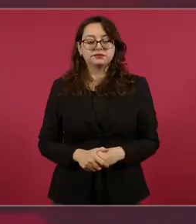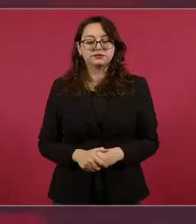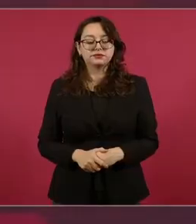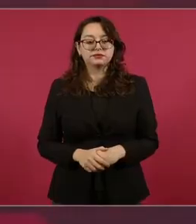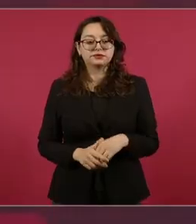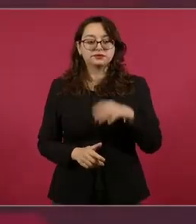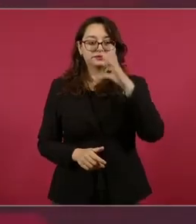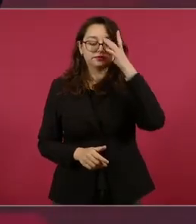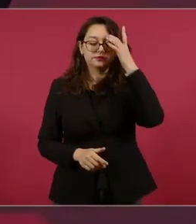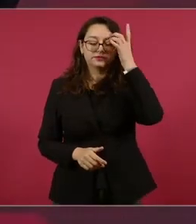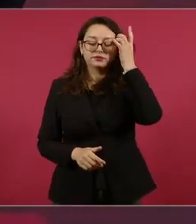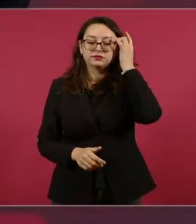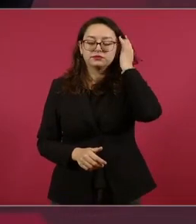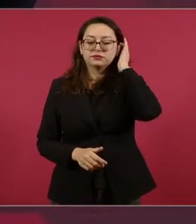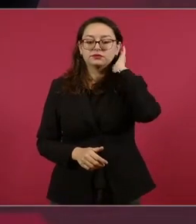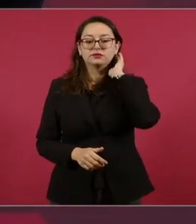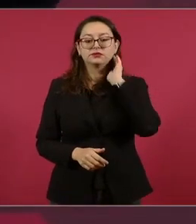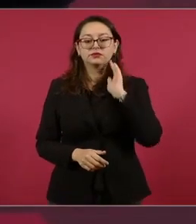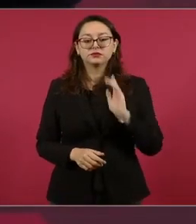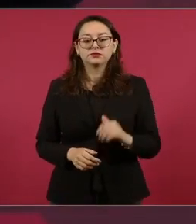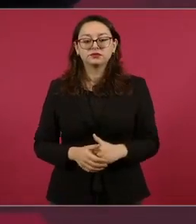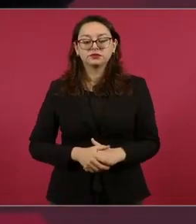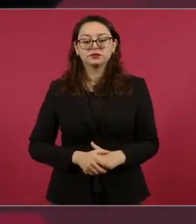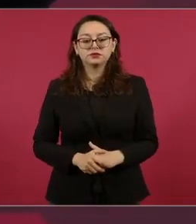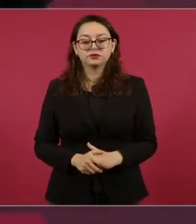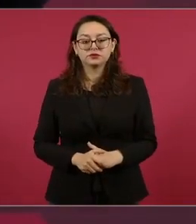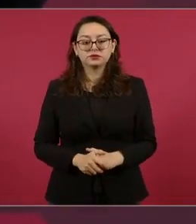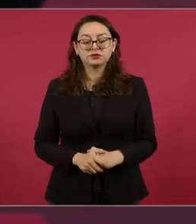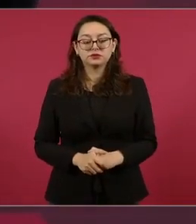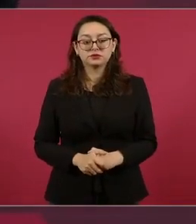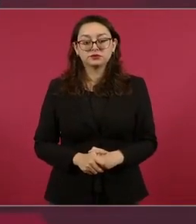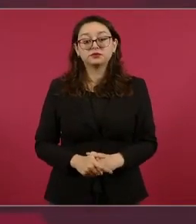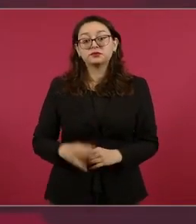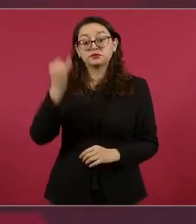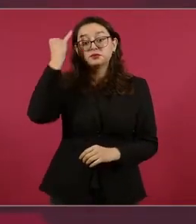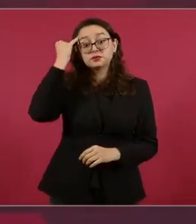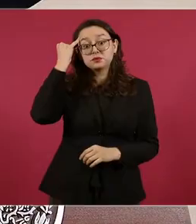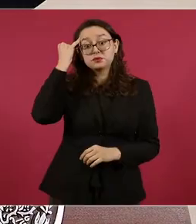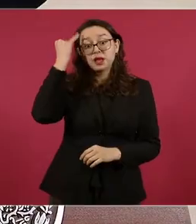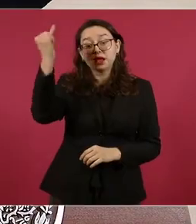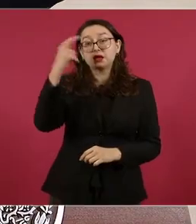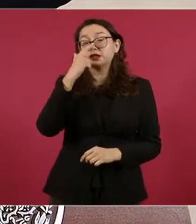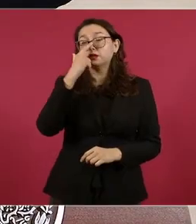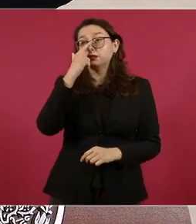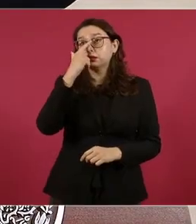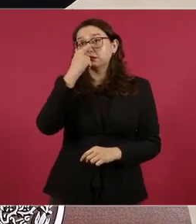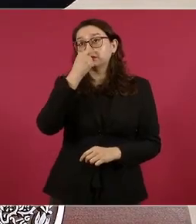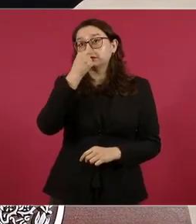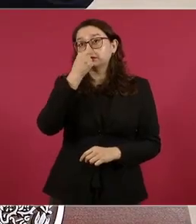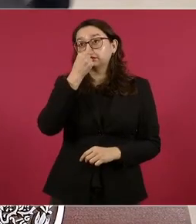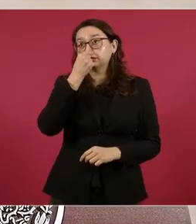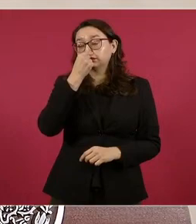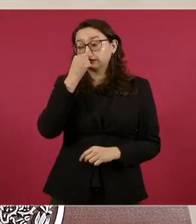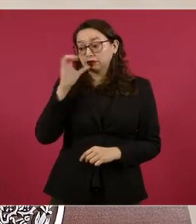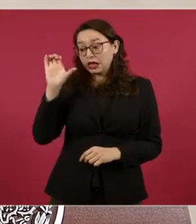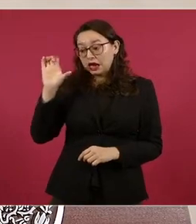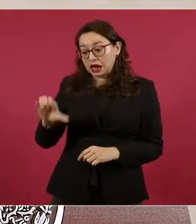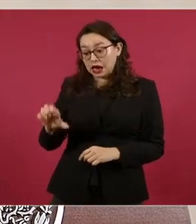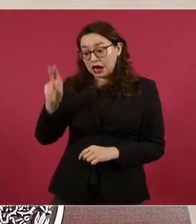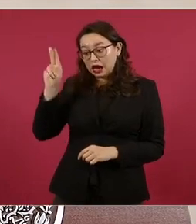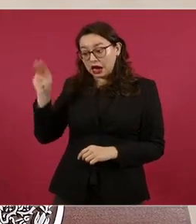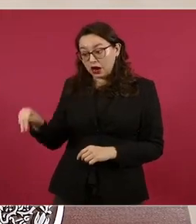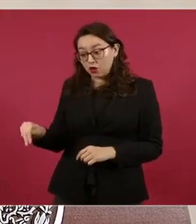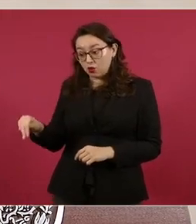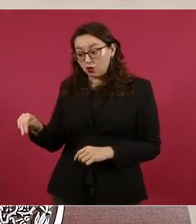se podía este llegar en tren desde Cancún